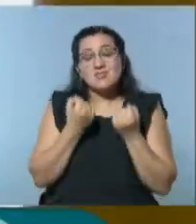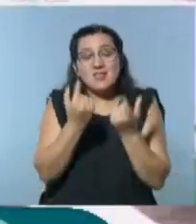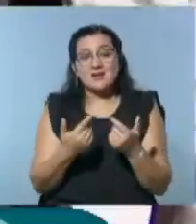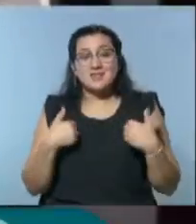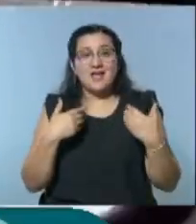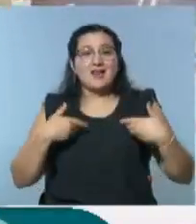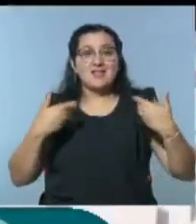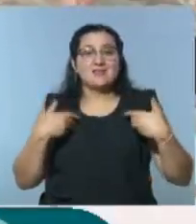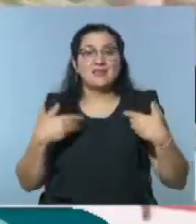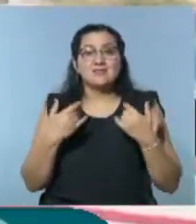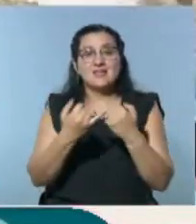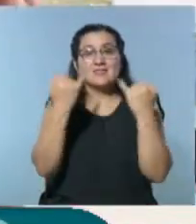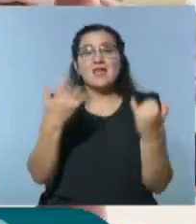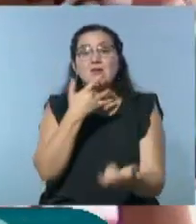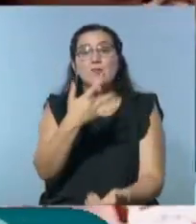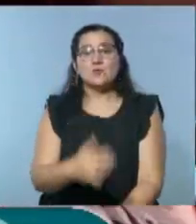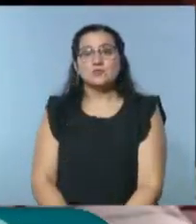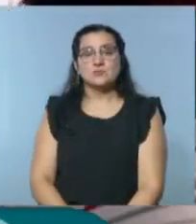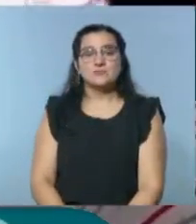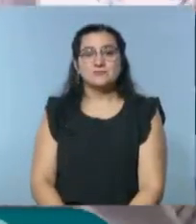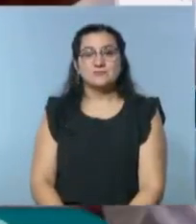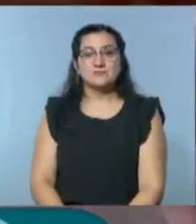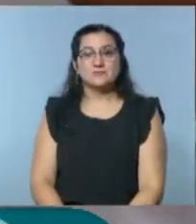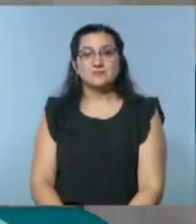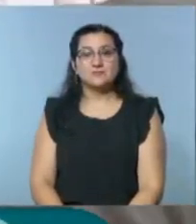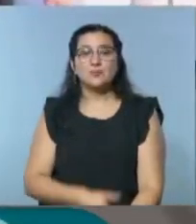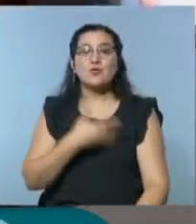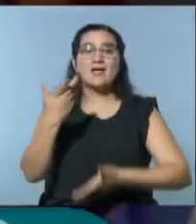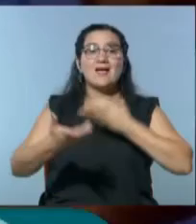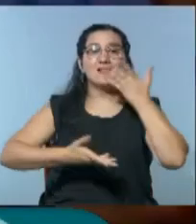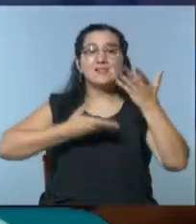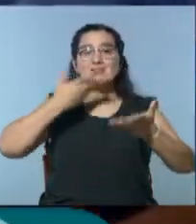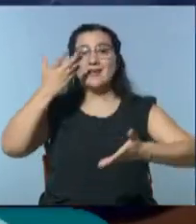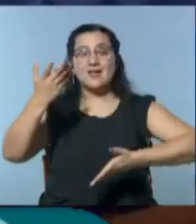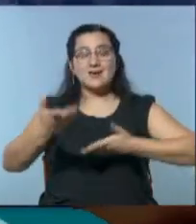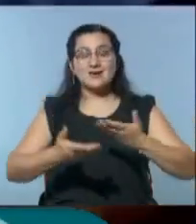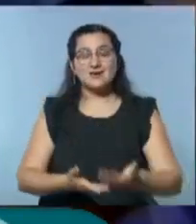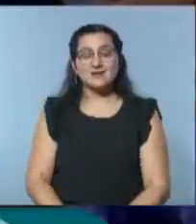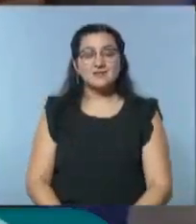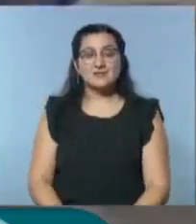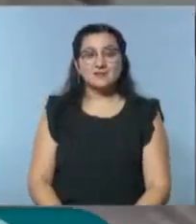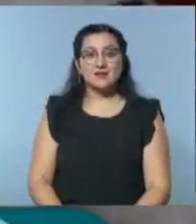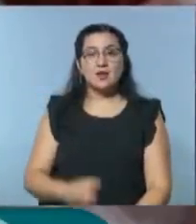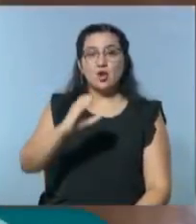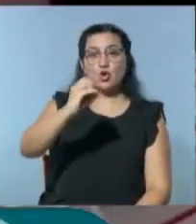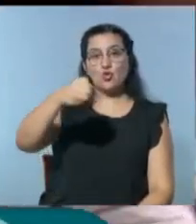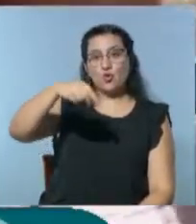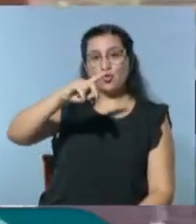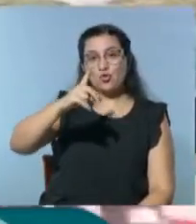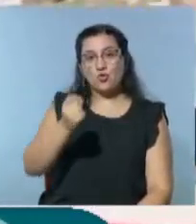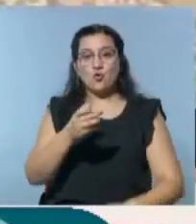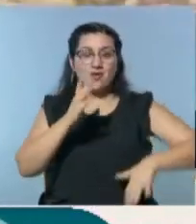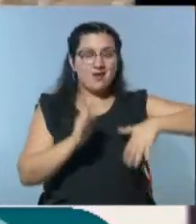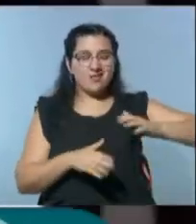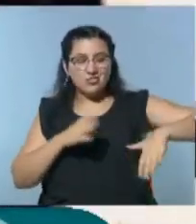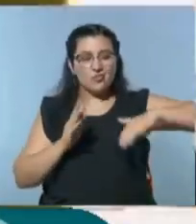en este día hermoso de viernes. Voy a cantar la canción de El Congo, que es candombe con un